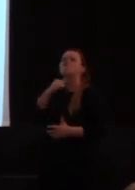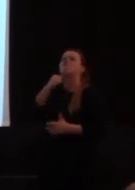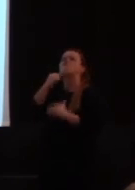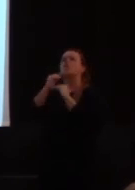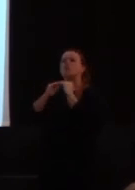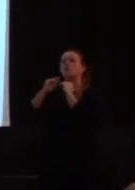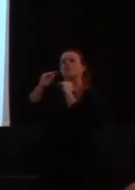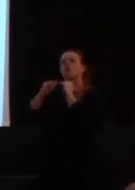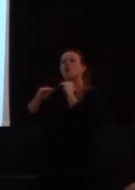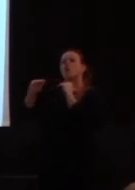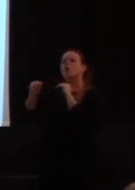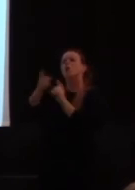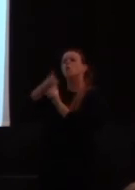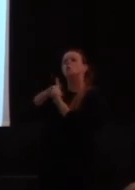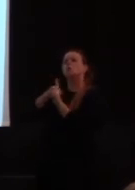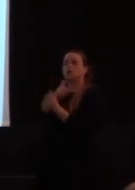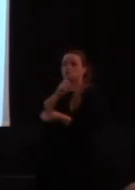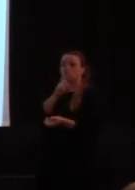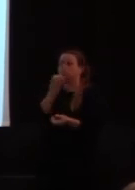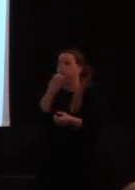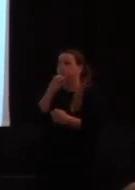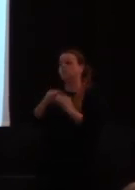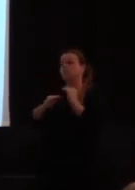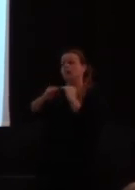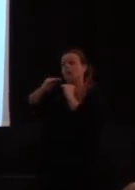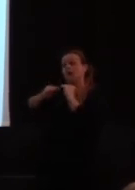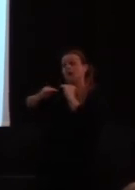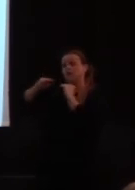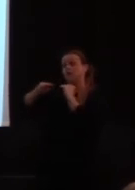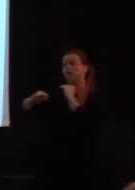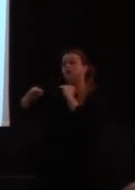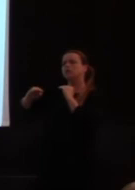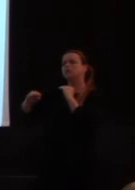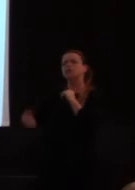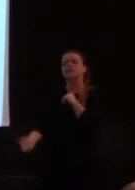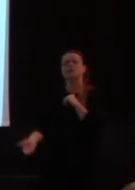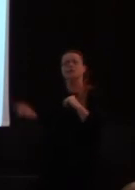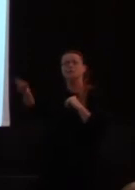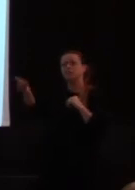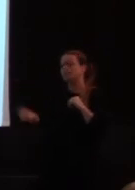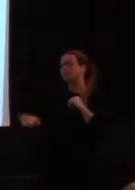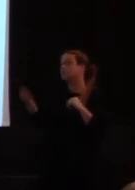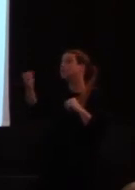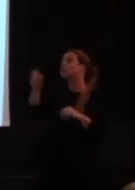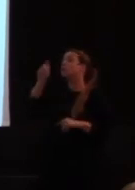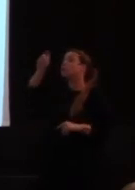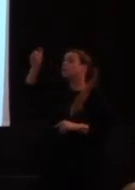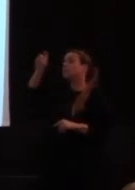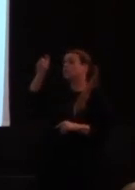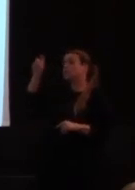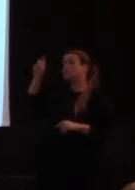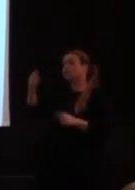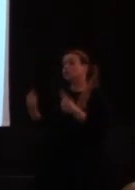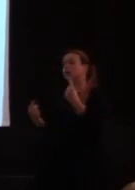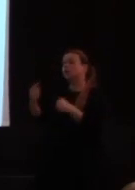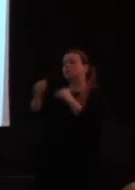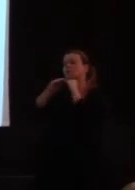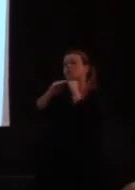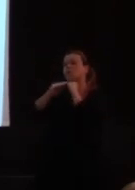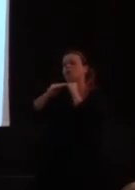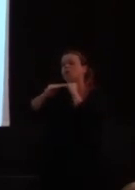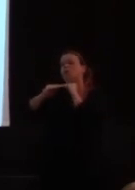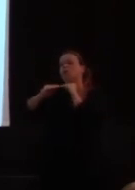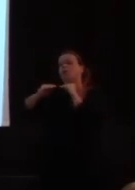todo, cómo utilizamos la entonación. La entonación es un aspecto clave. Hay profesores que son